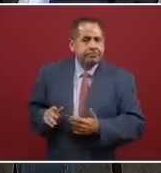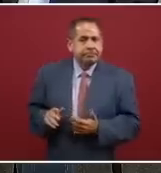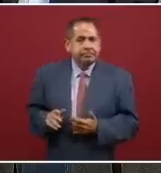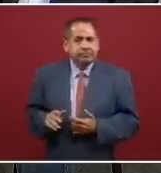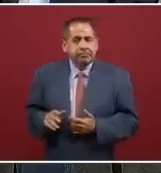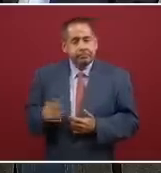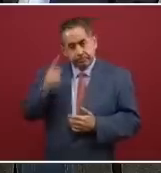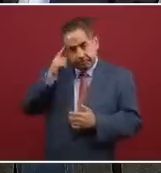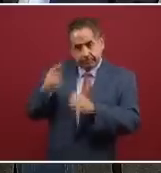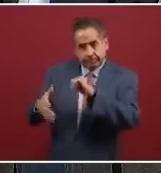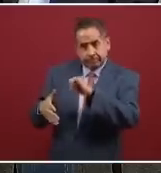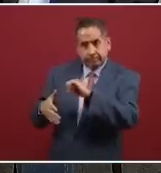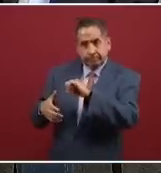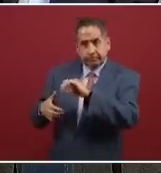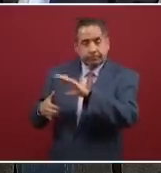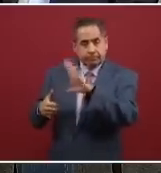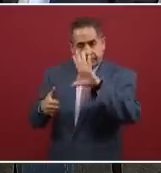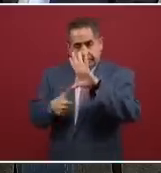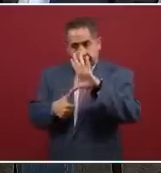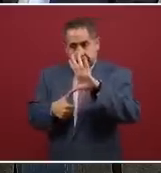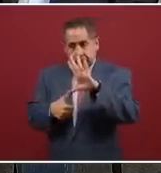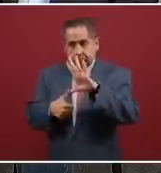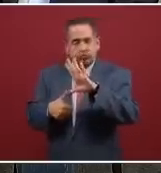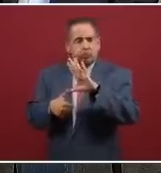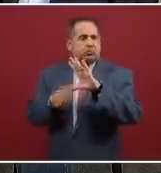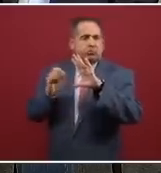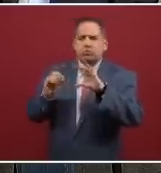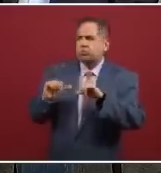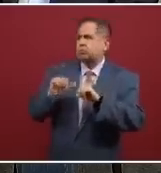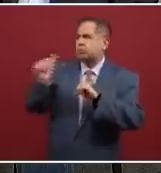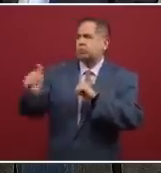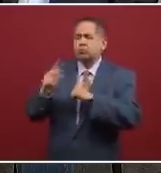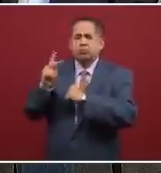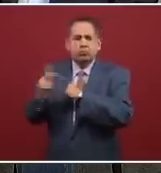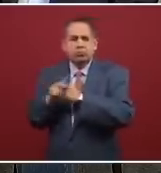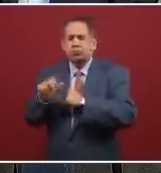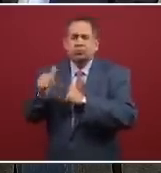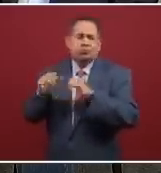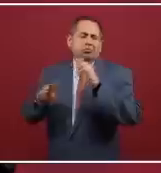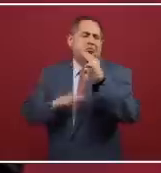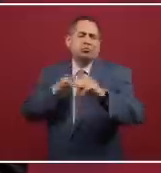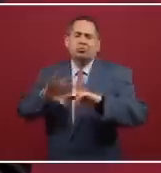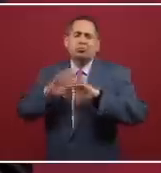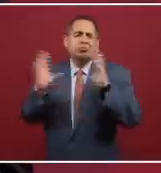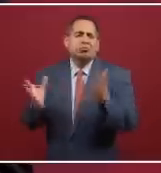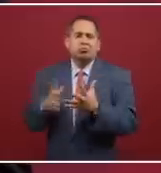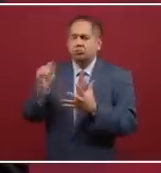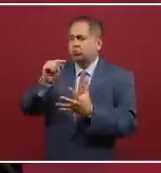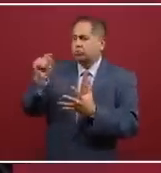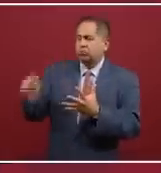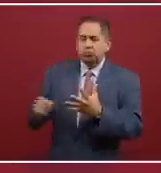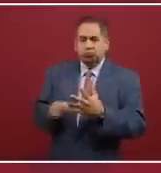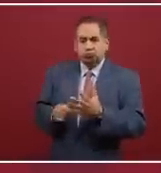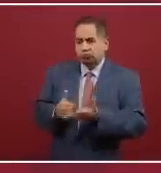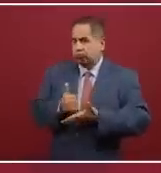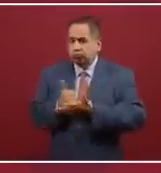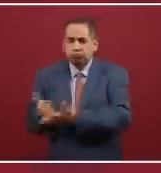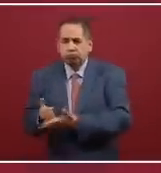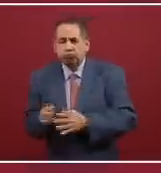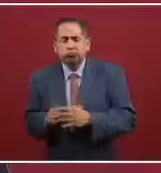américa del norte y en cualquier país en cualquier región del mundo es